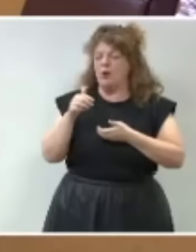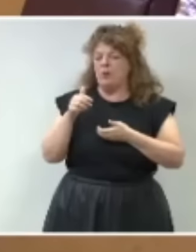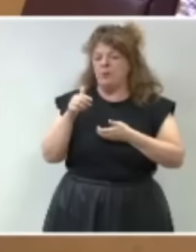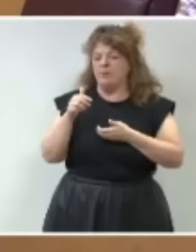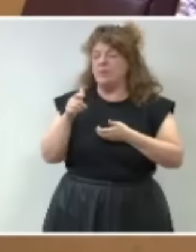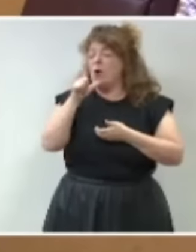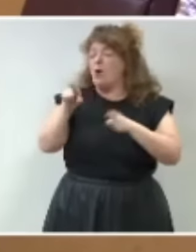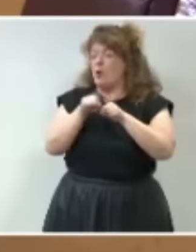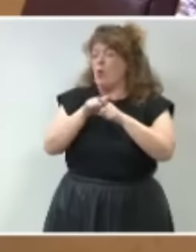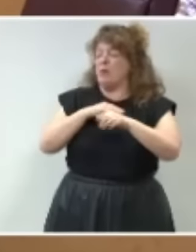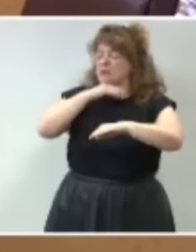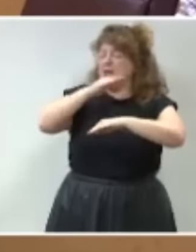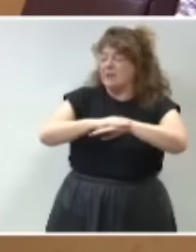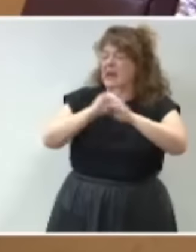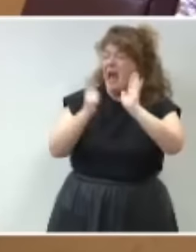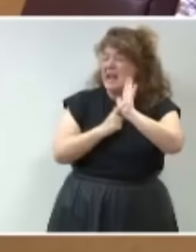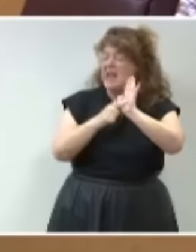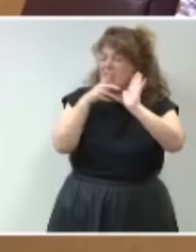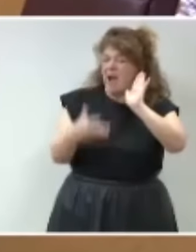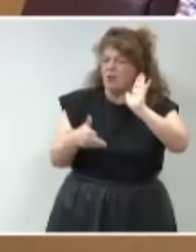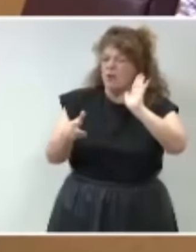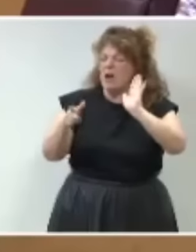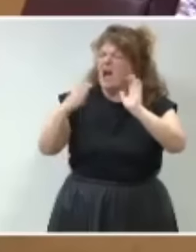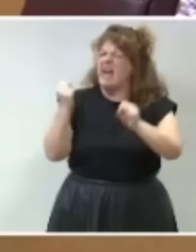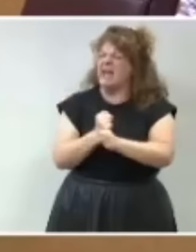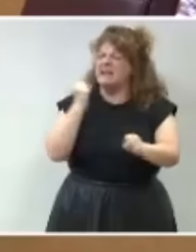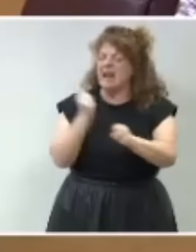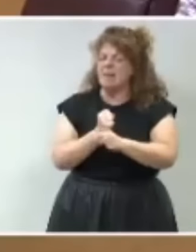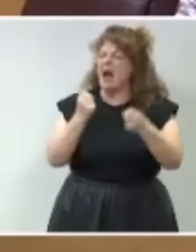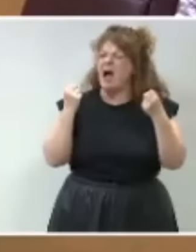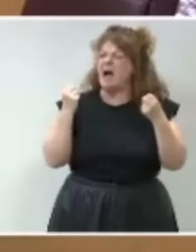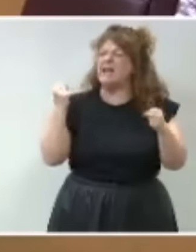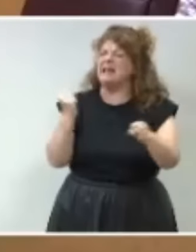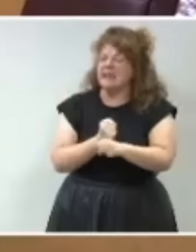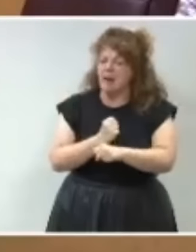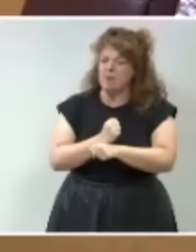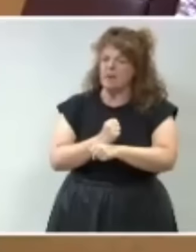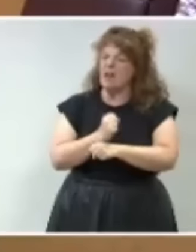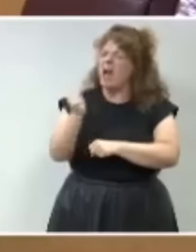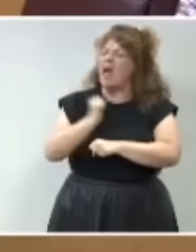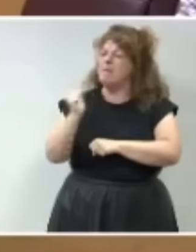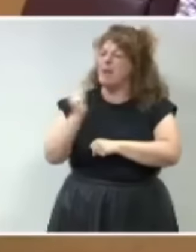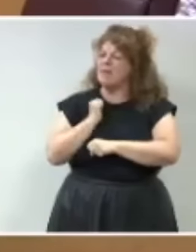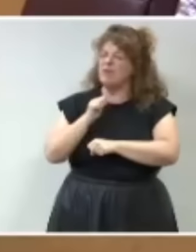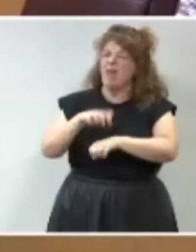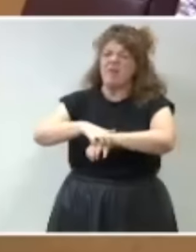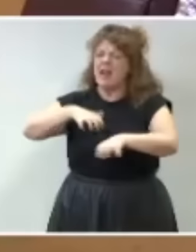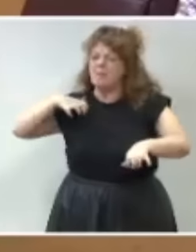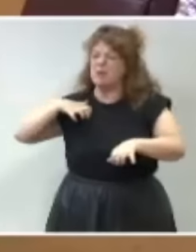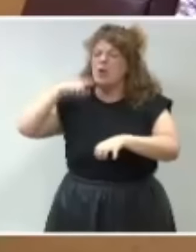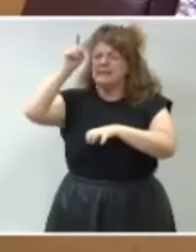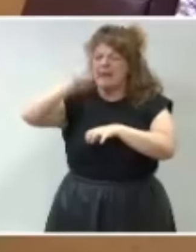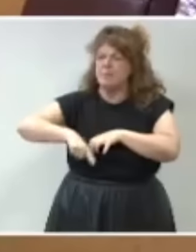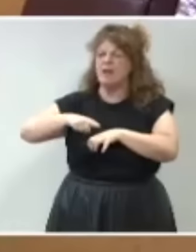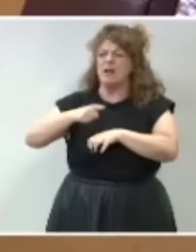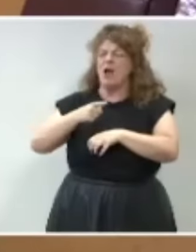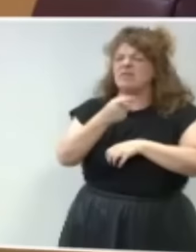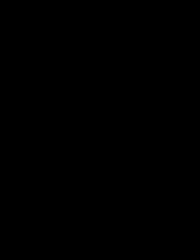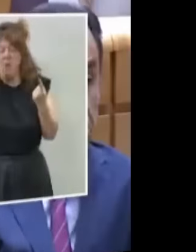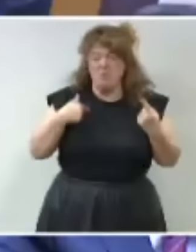con arreglo a la legislación vigente y que trabaja en beneficio de la mayoría y sobre todo de los que